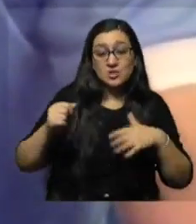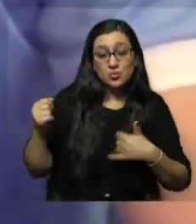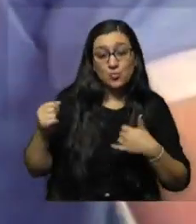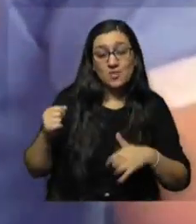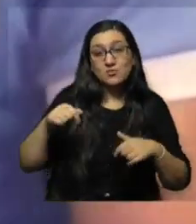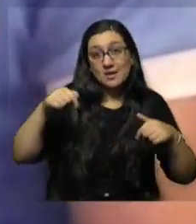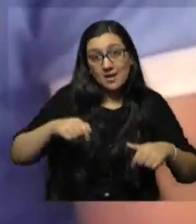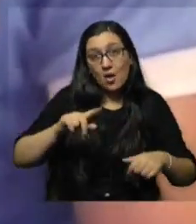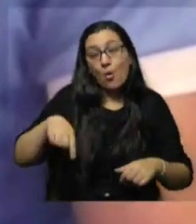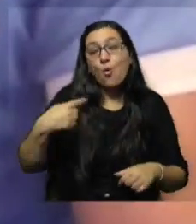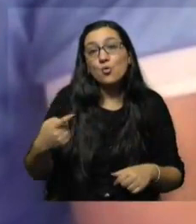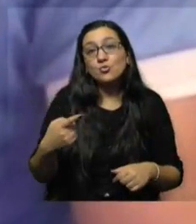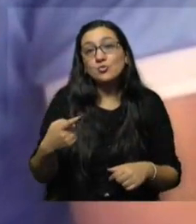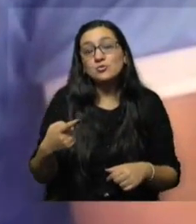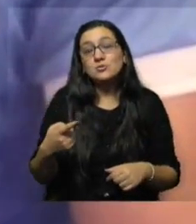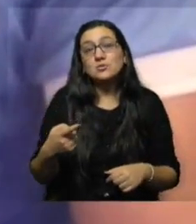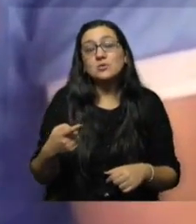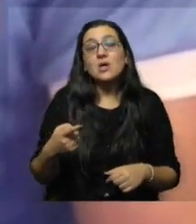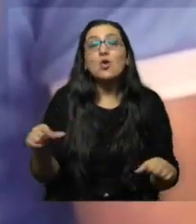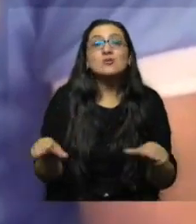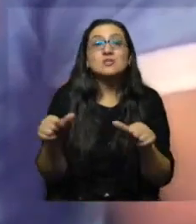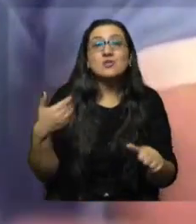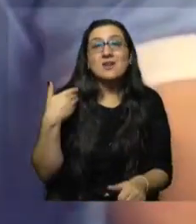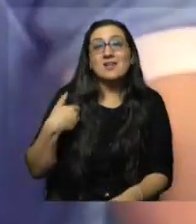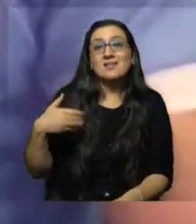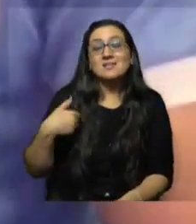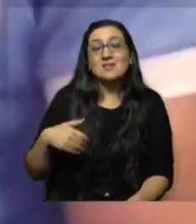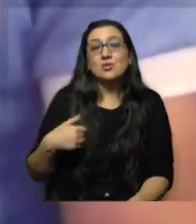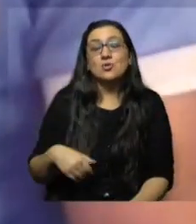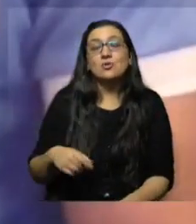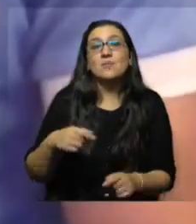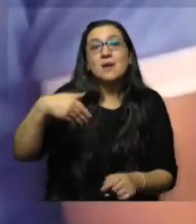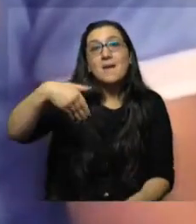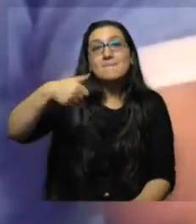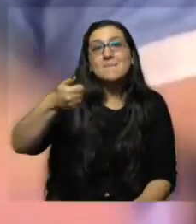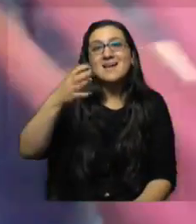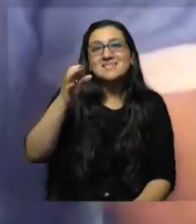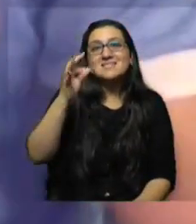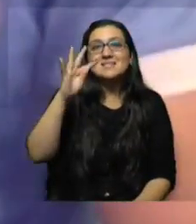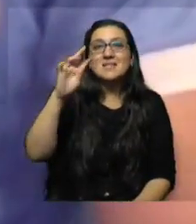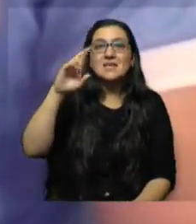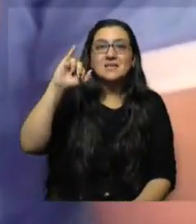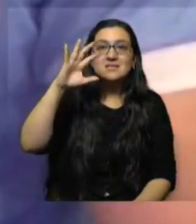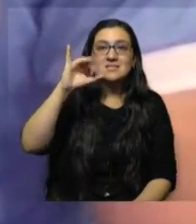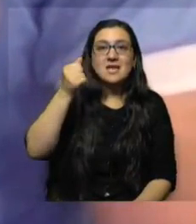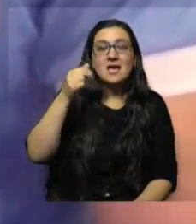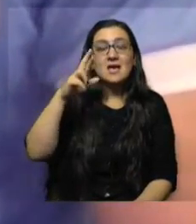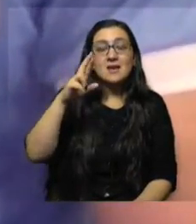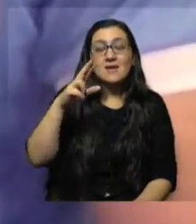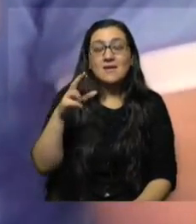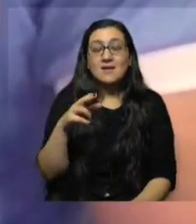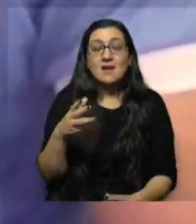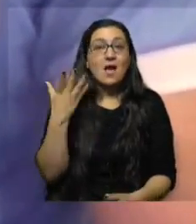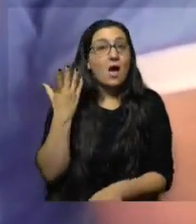otros los mandamos a Entre Ríos, en Argentina, a masterizar también el audio allá, y luego vino todo lo del videoclip, que